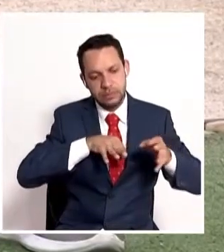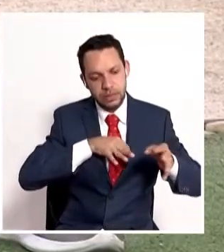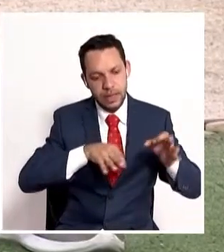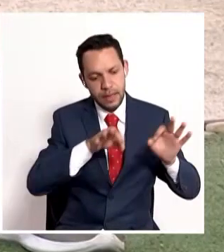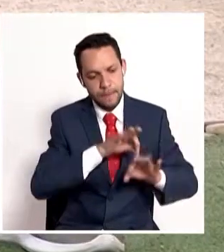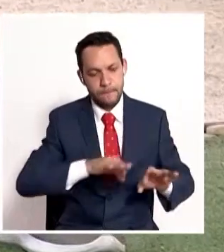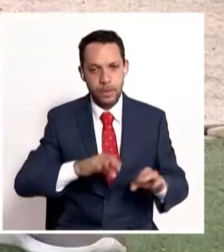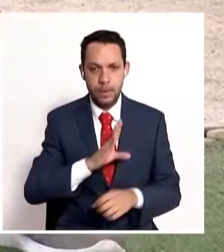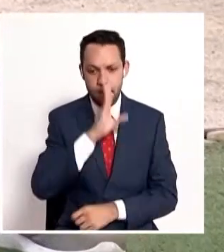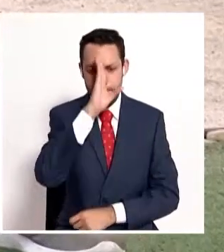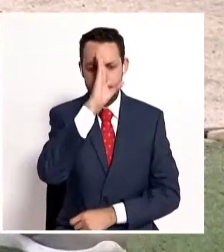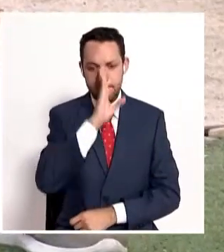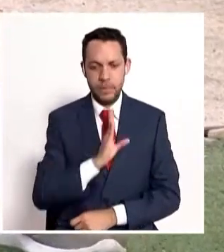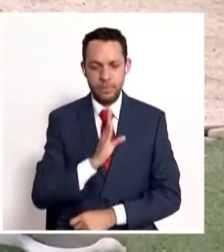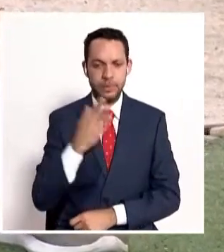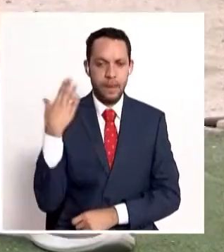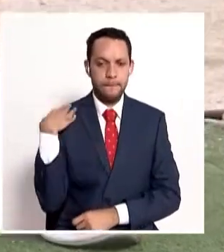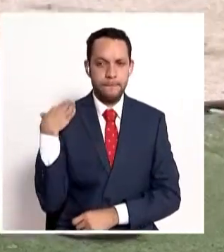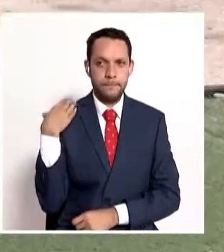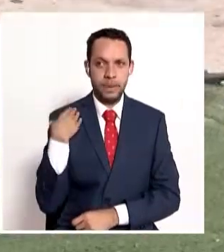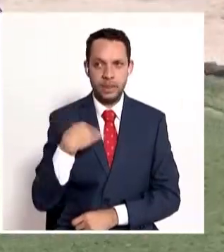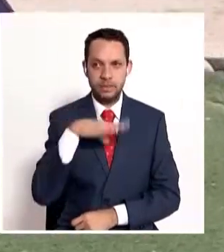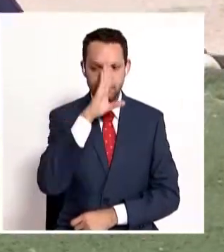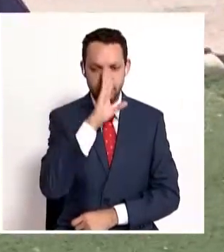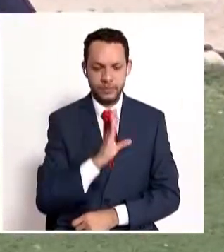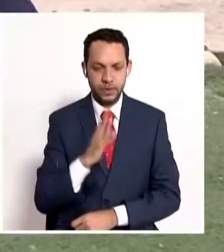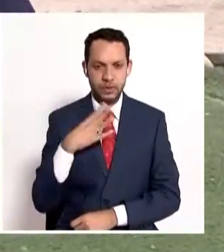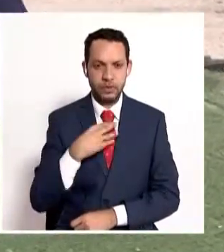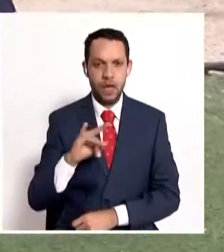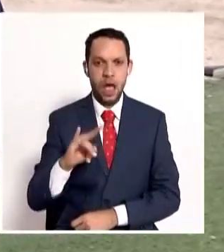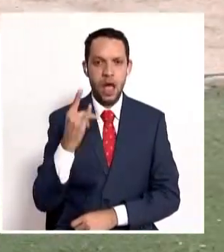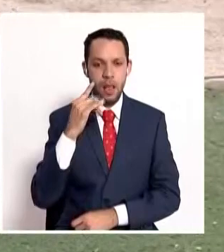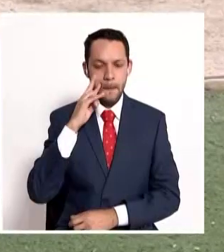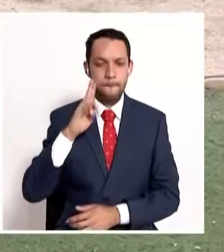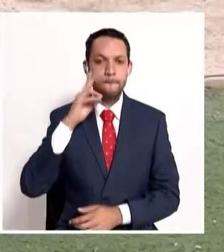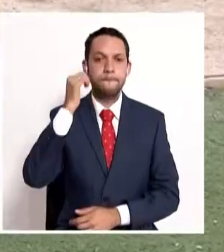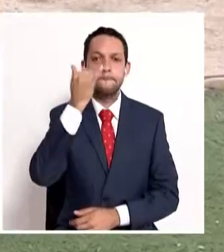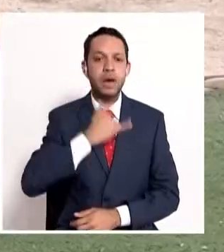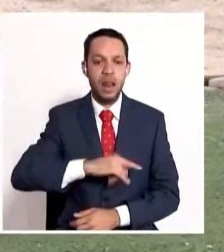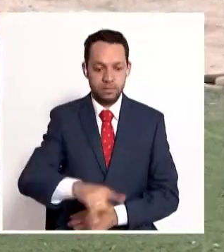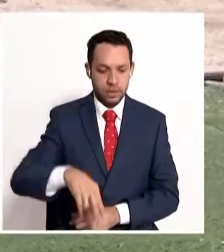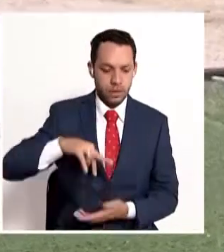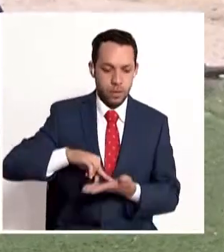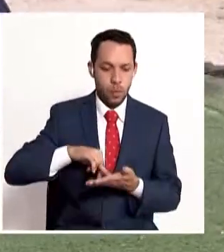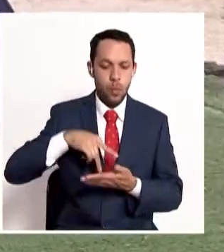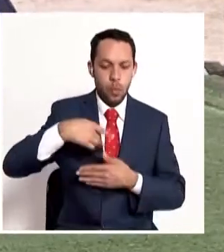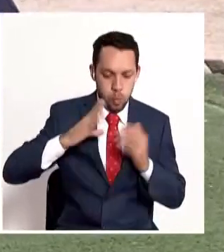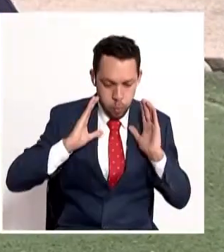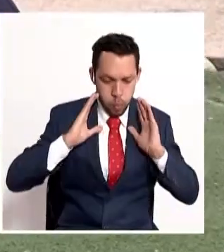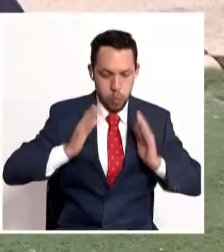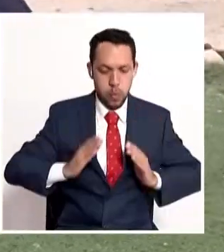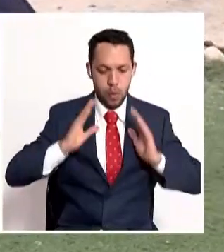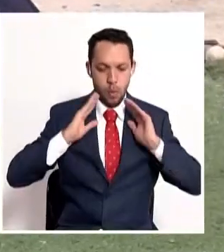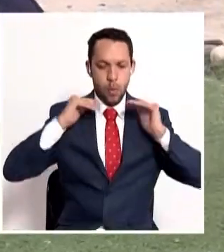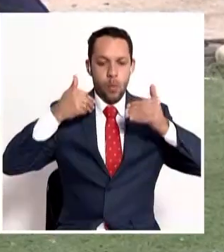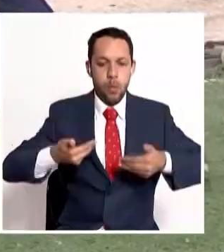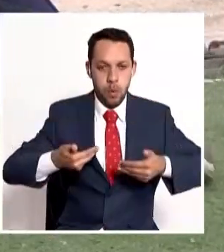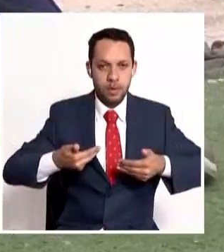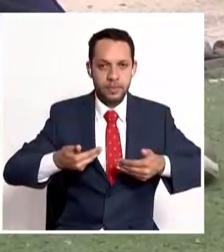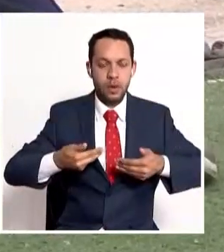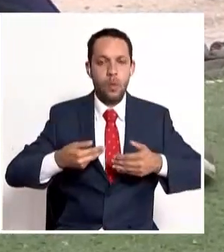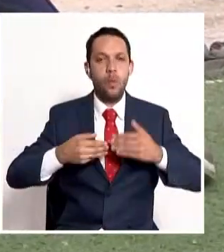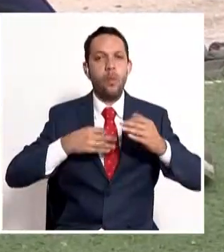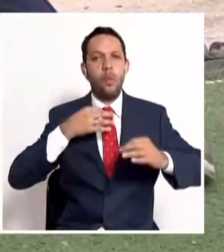tener la columna recta para evitar lesiones no es hacer esto si no me voy inclinando suavemente con mi postura